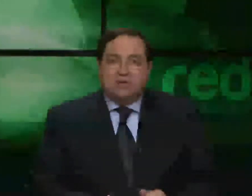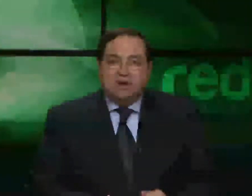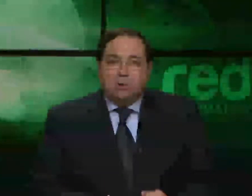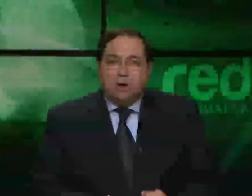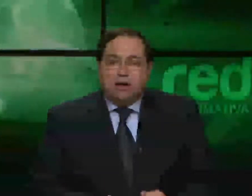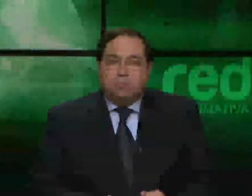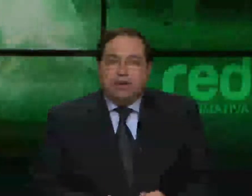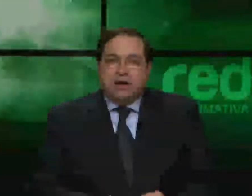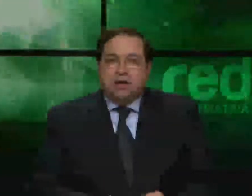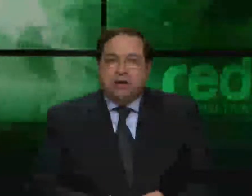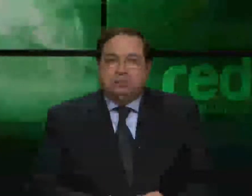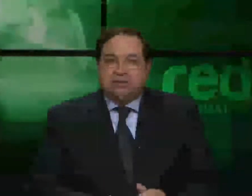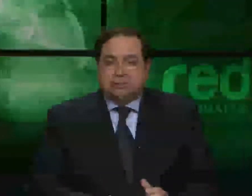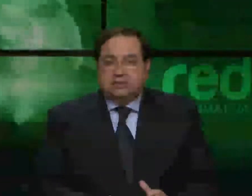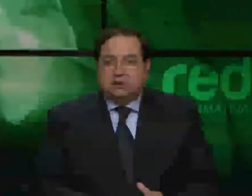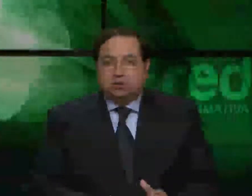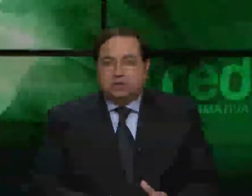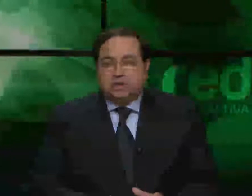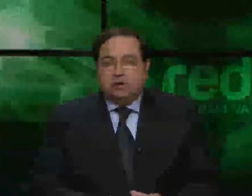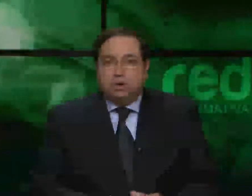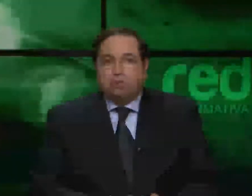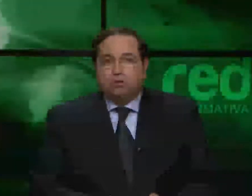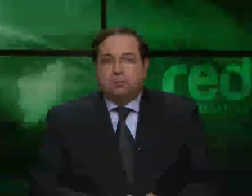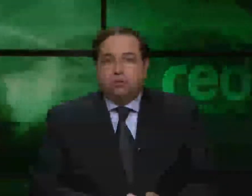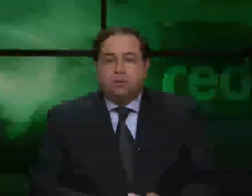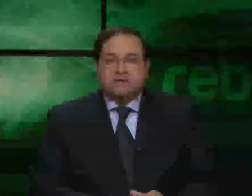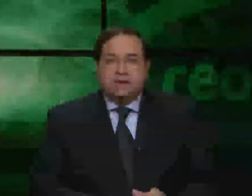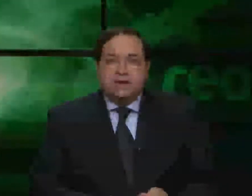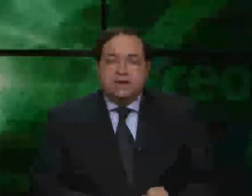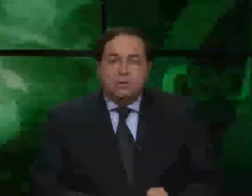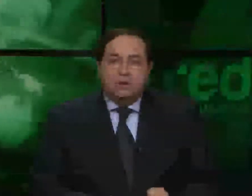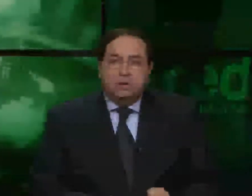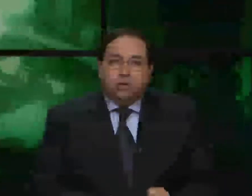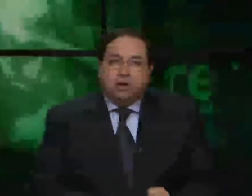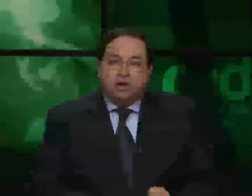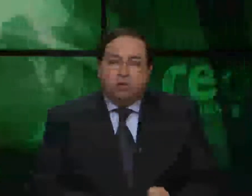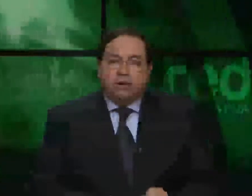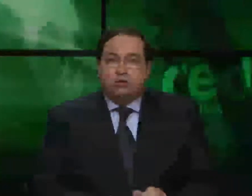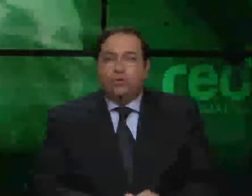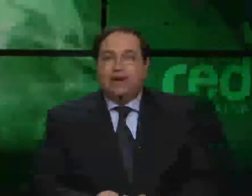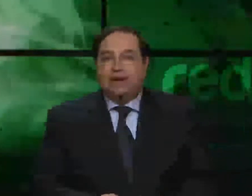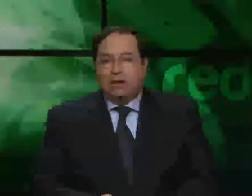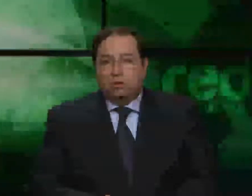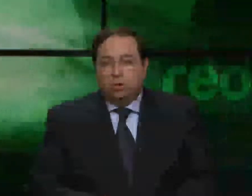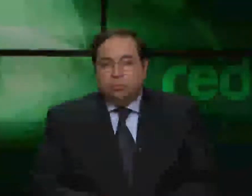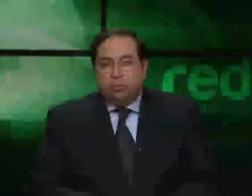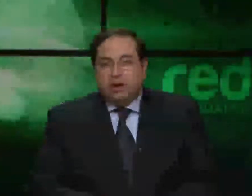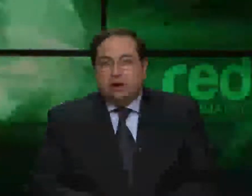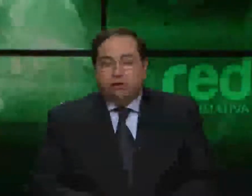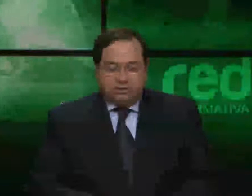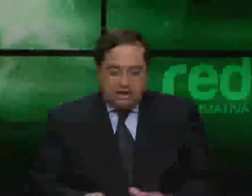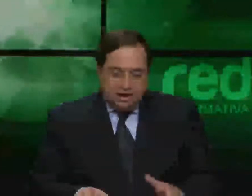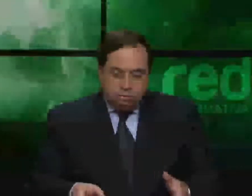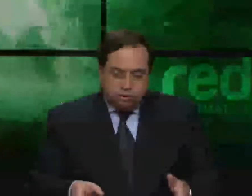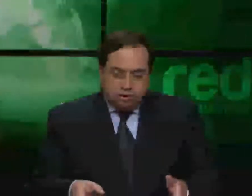establecimiento Santiago Vázquez para precisamente conocer el lugar por donde pudo haberse evadido este hombre. Esto fue negado por